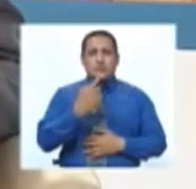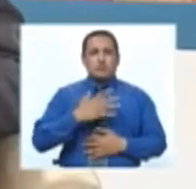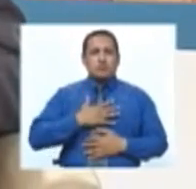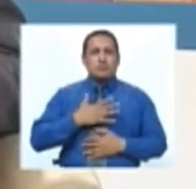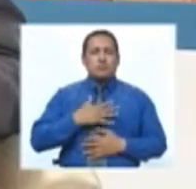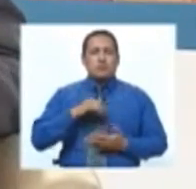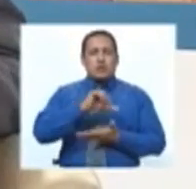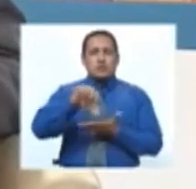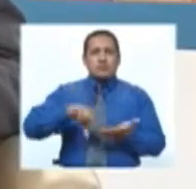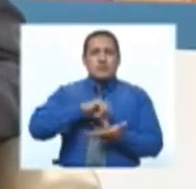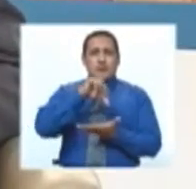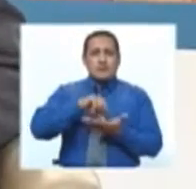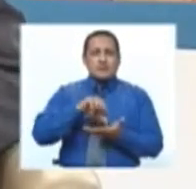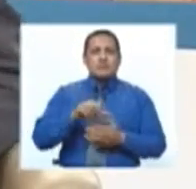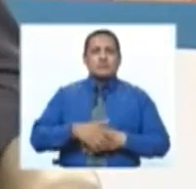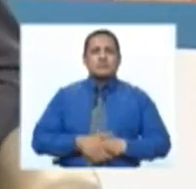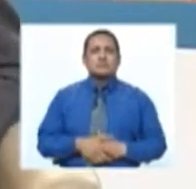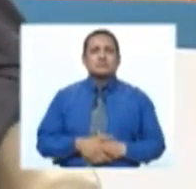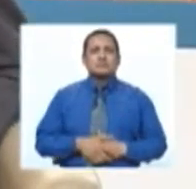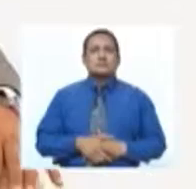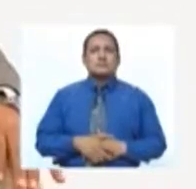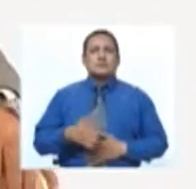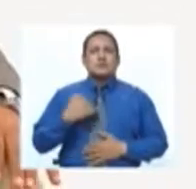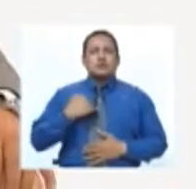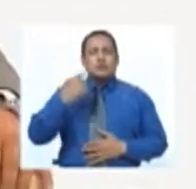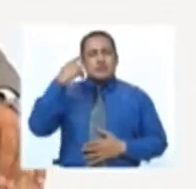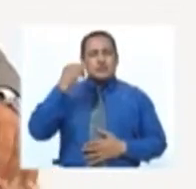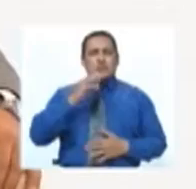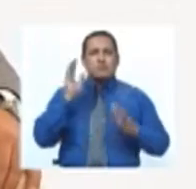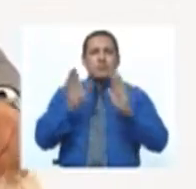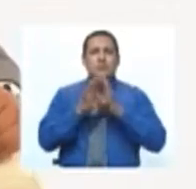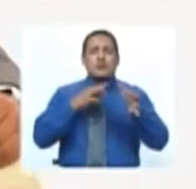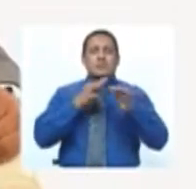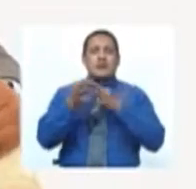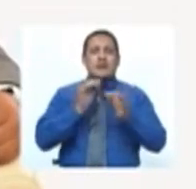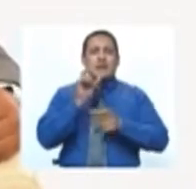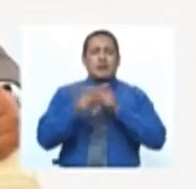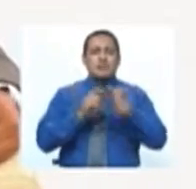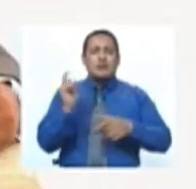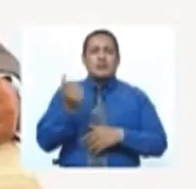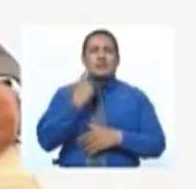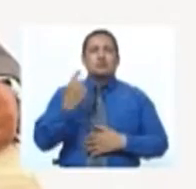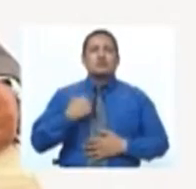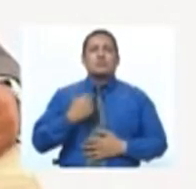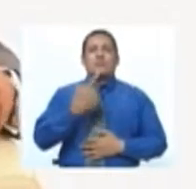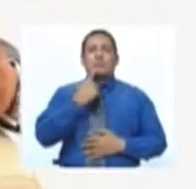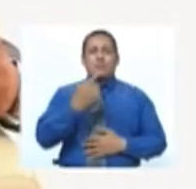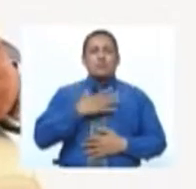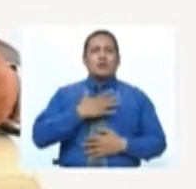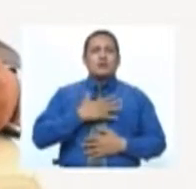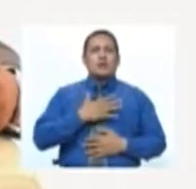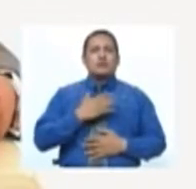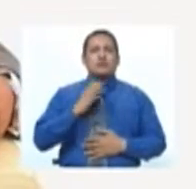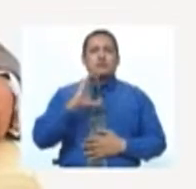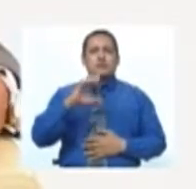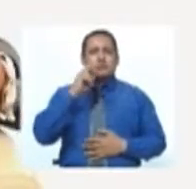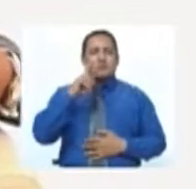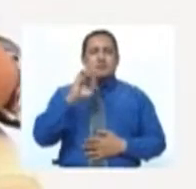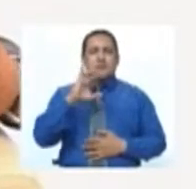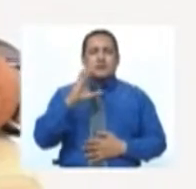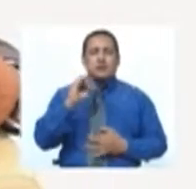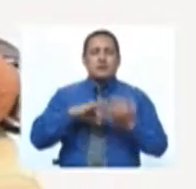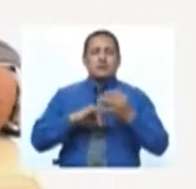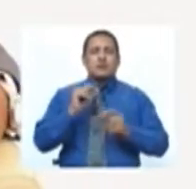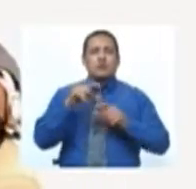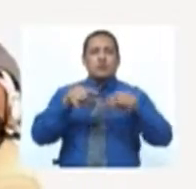que somos propietarios de una plaza pública? Yo me tomaría la licencia de decir que los ciudadanos somos propietarios cívicos de los